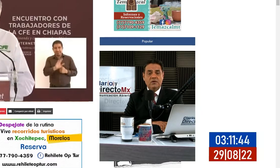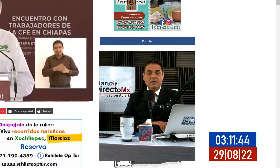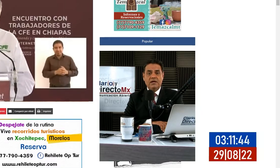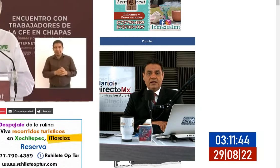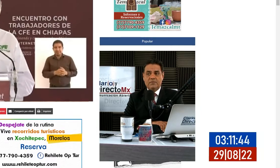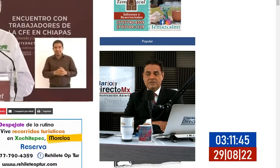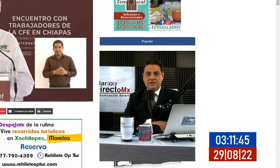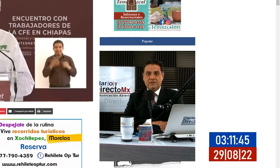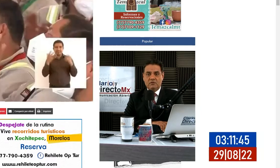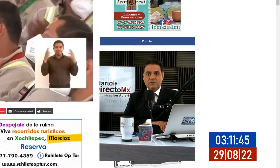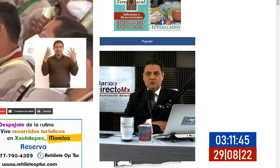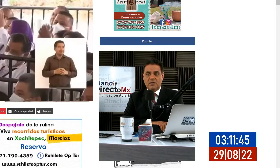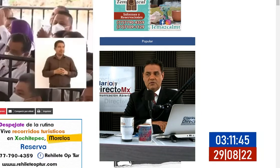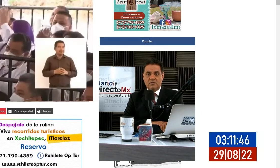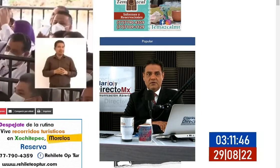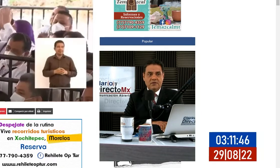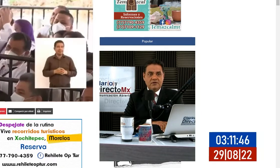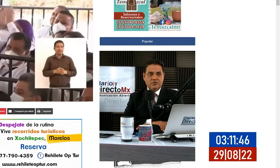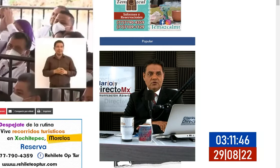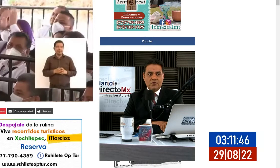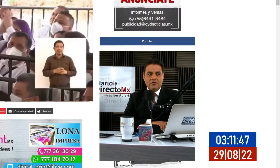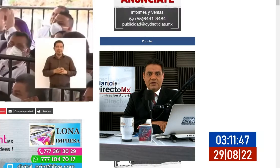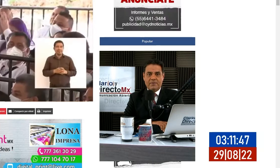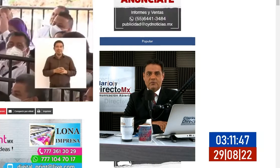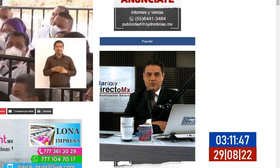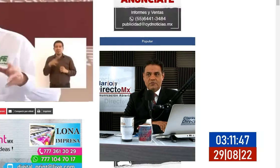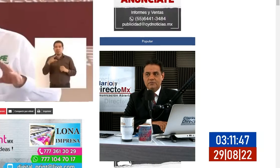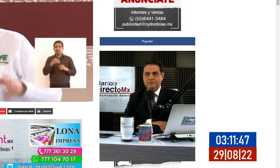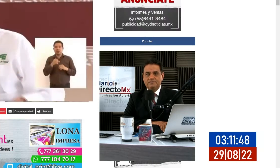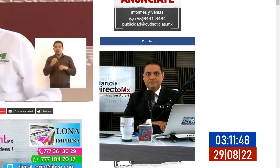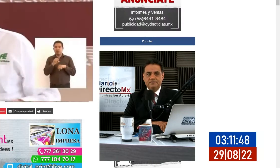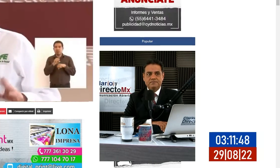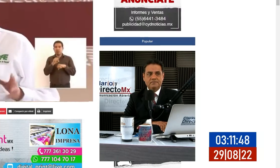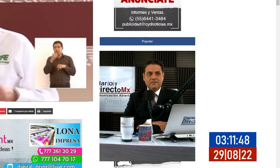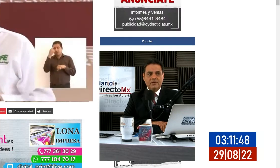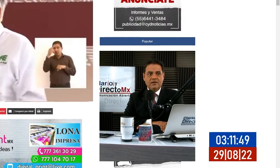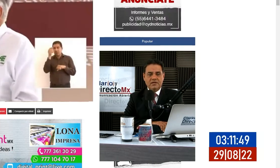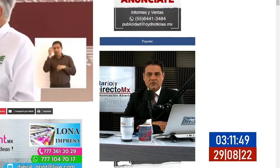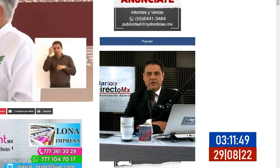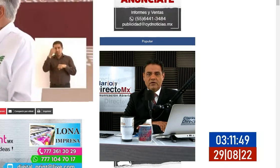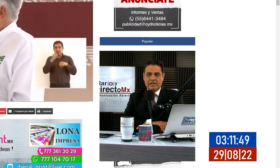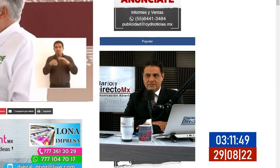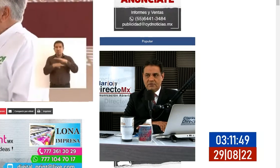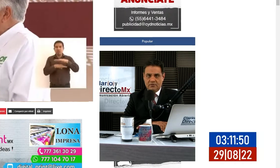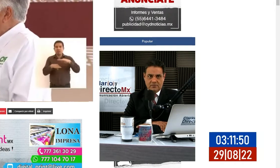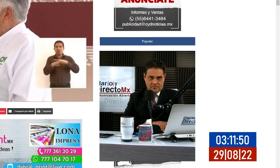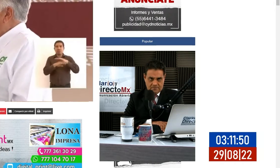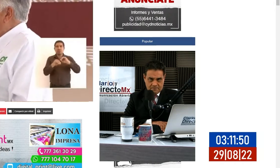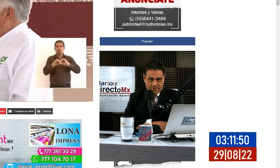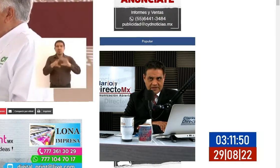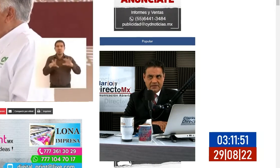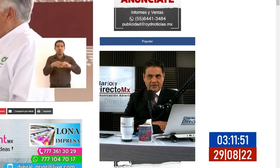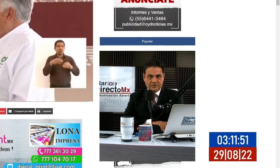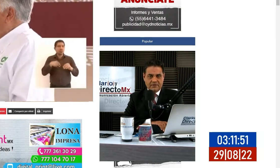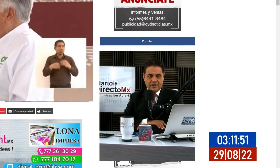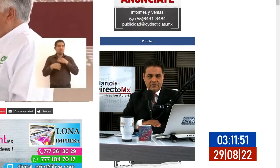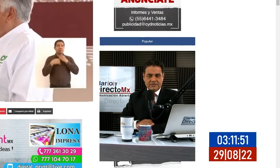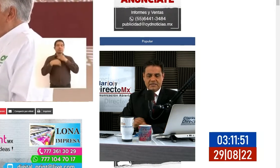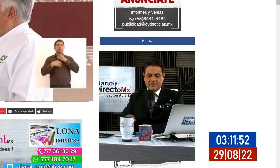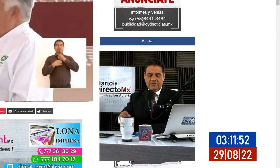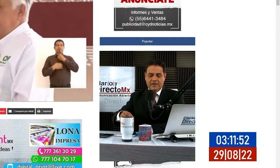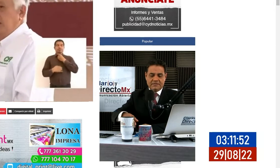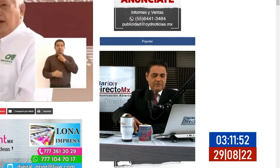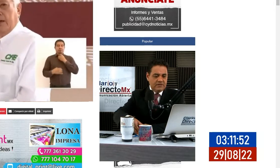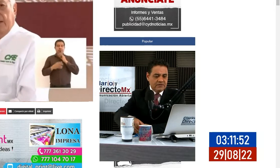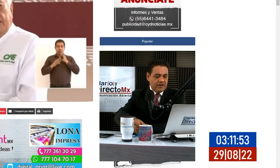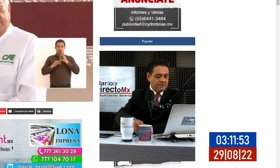no. El presidente López Obrador sonrió y aplaudió. Esto fue lo que les dijo Bartlett a los trabajadores de la